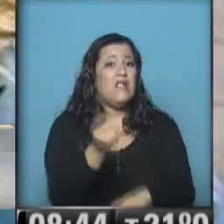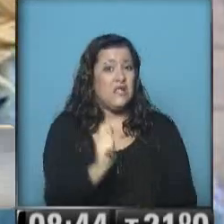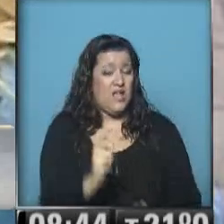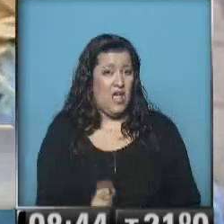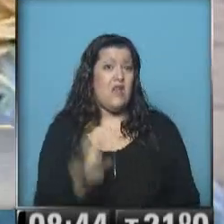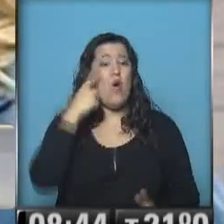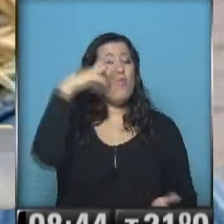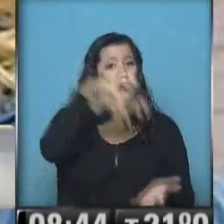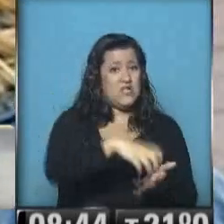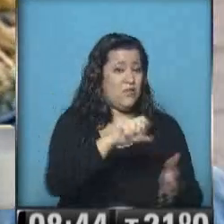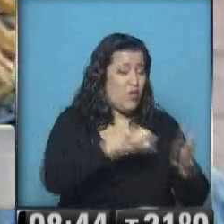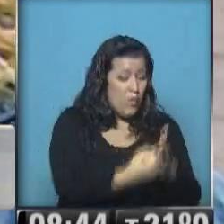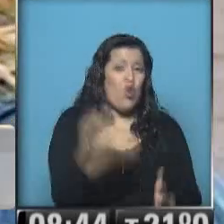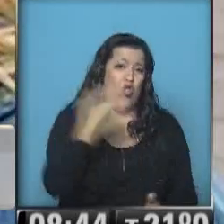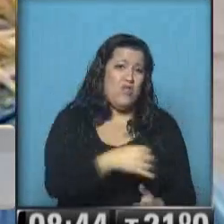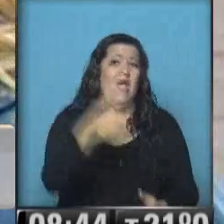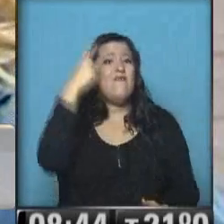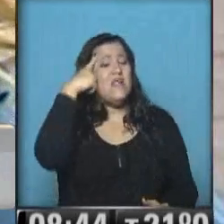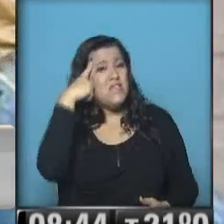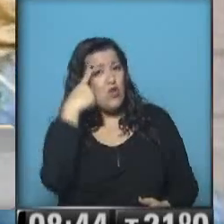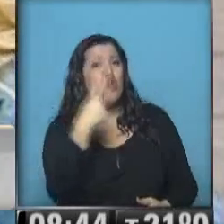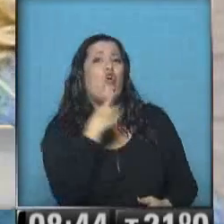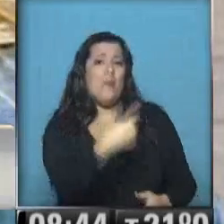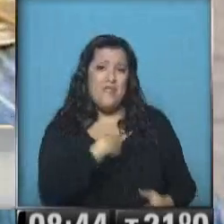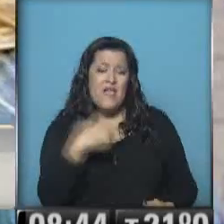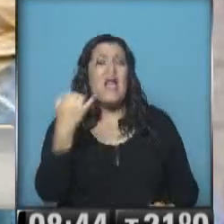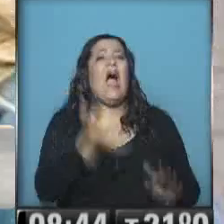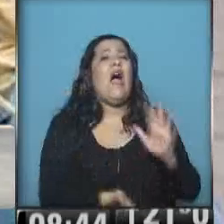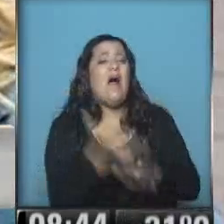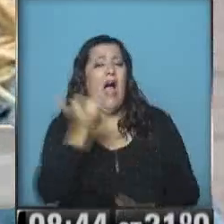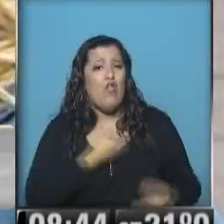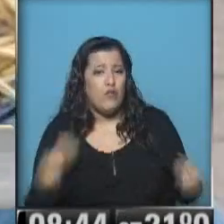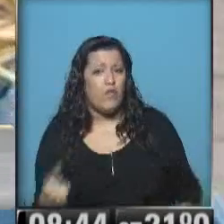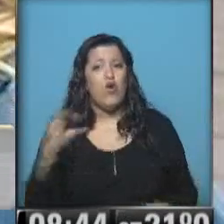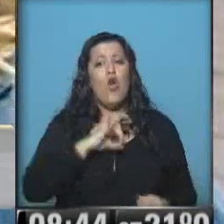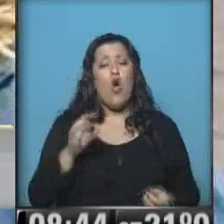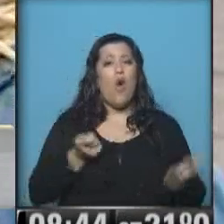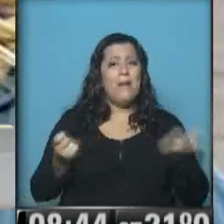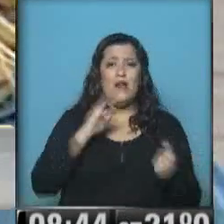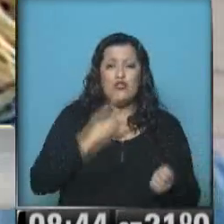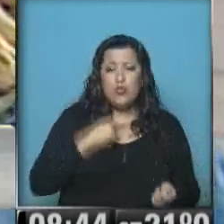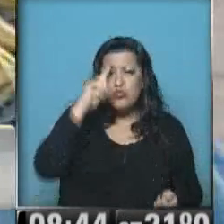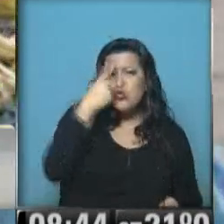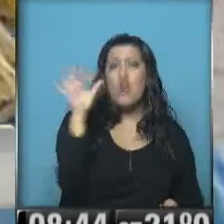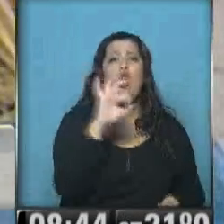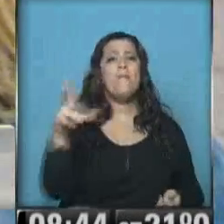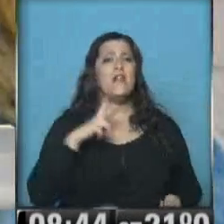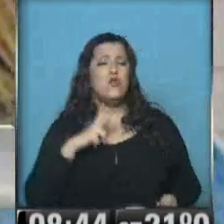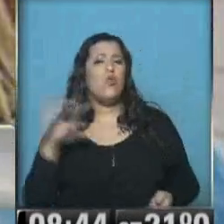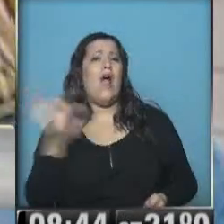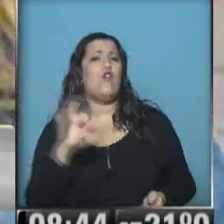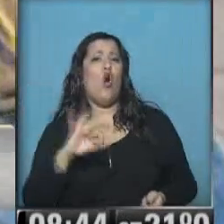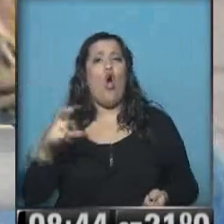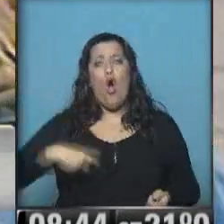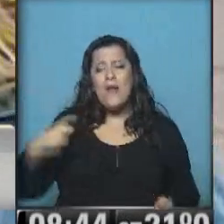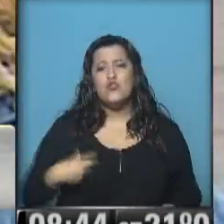parte del municipio que algún especialista me diga donde yo me tengo que dirigir y si no no sé si me tendré que manejar yo de manera particular o por medio de mi